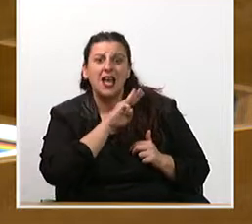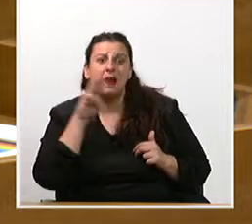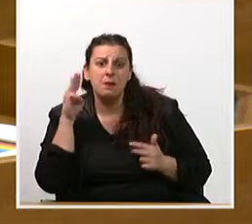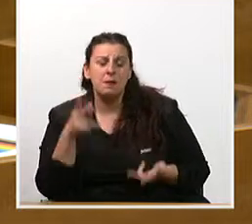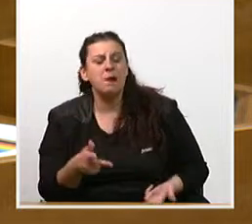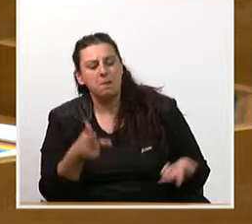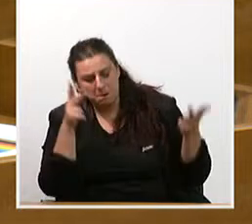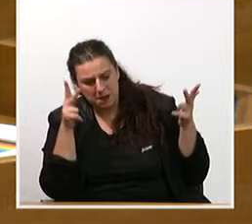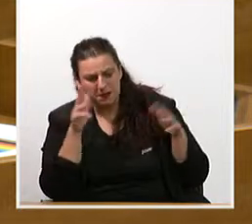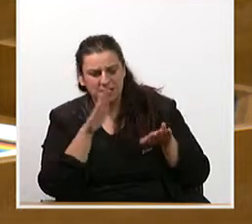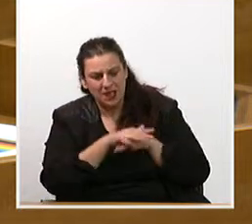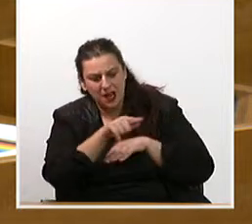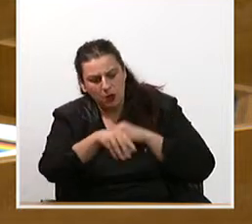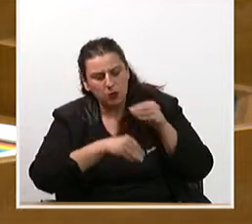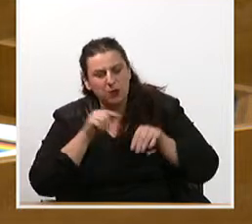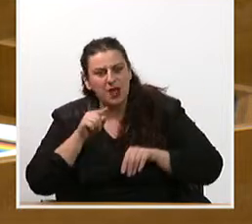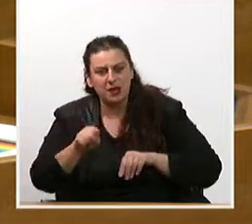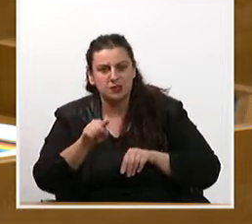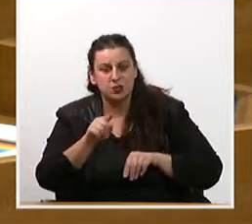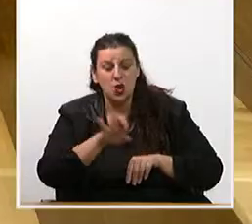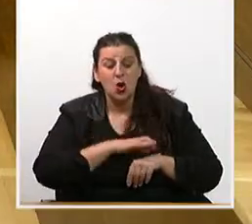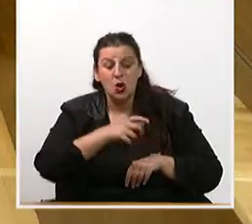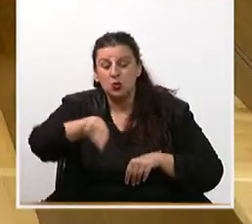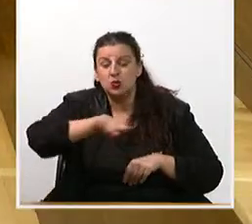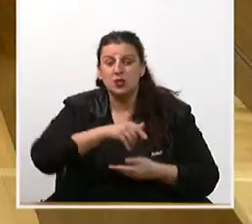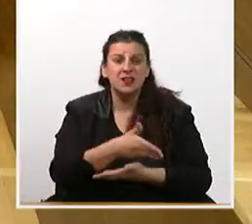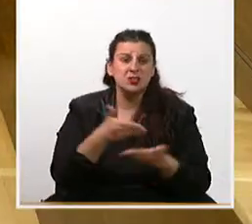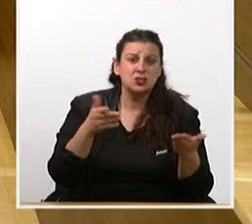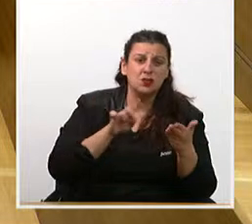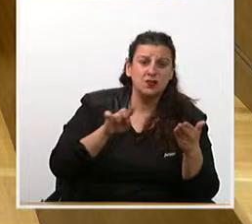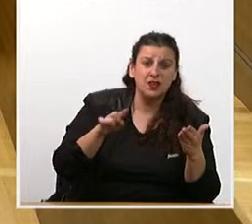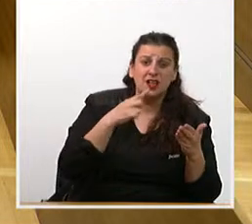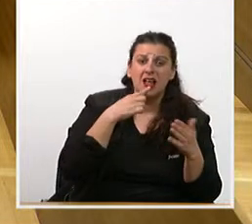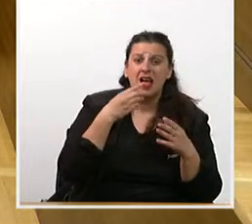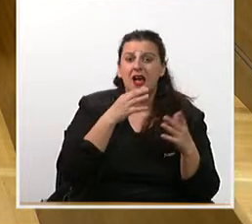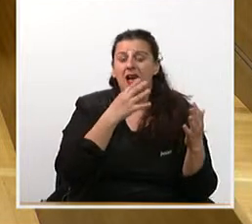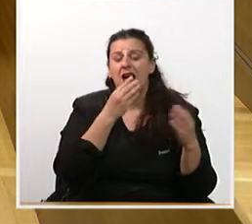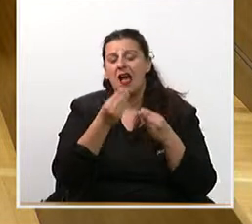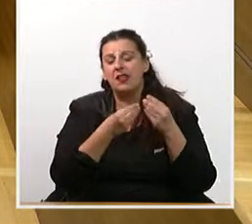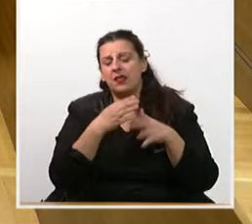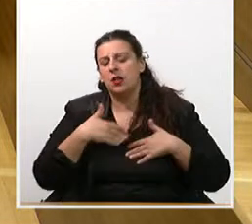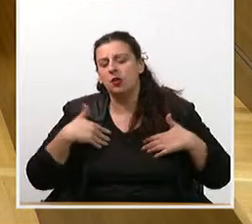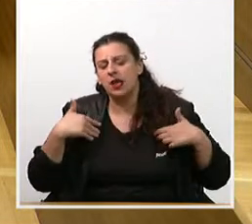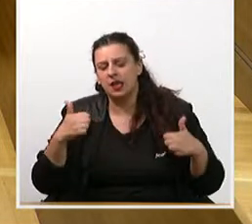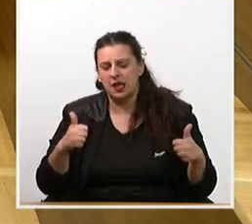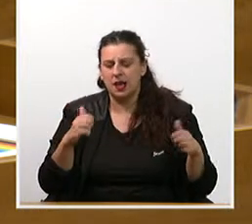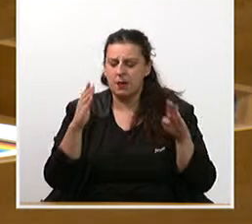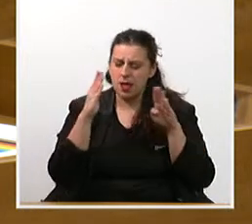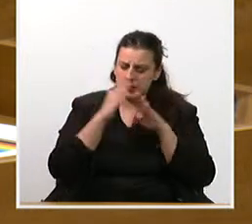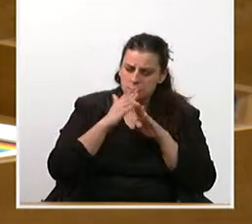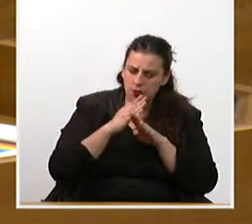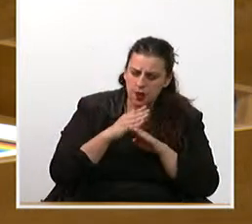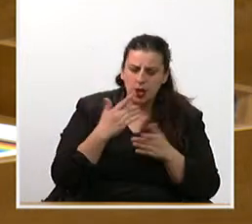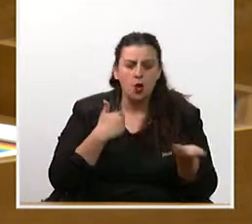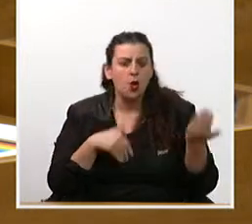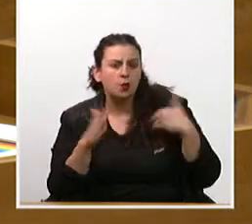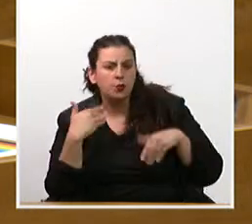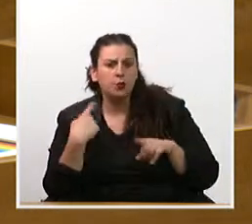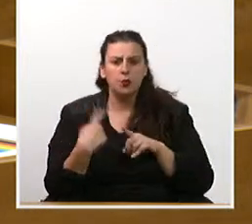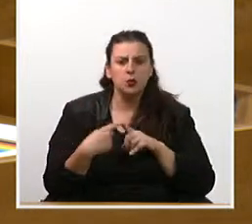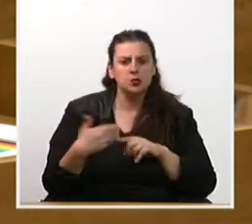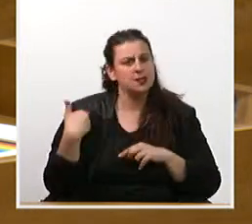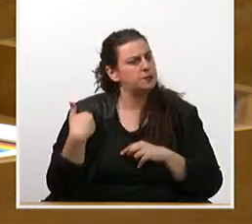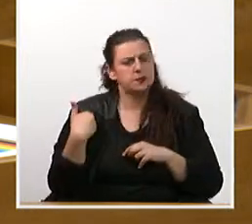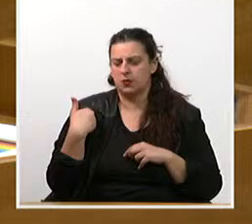pas no son de del pas que es que